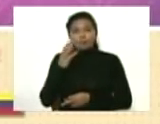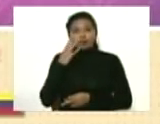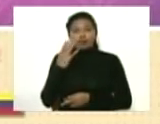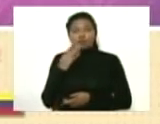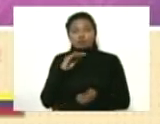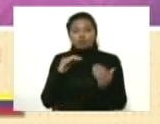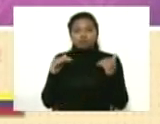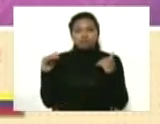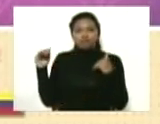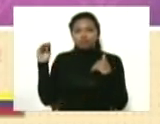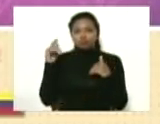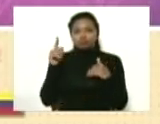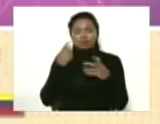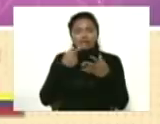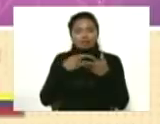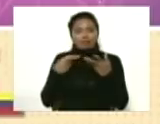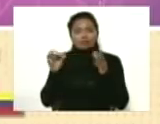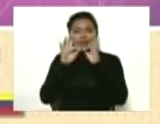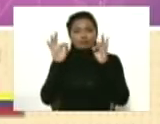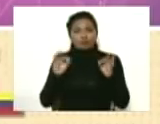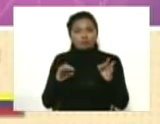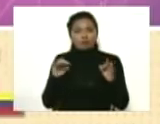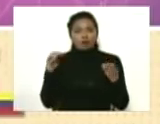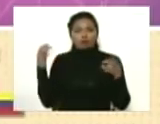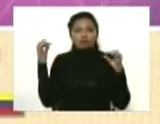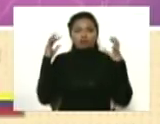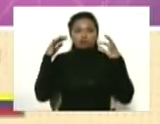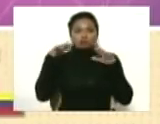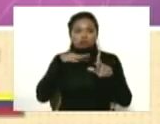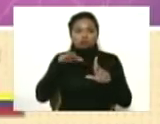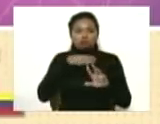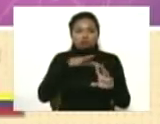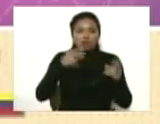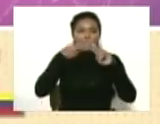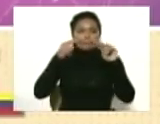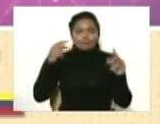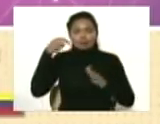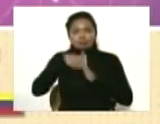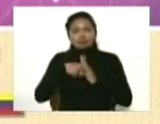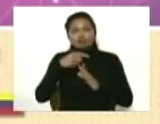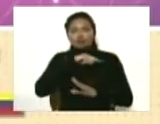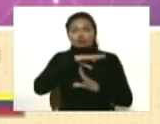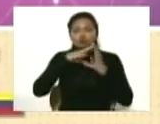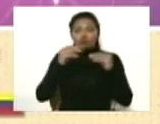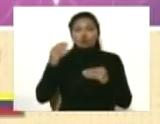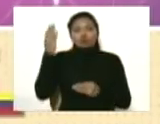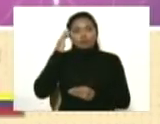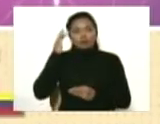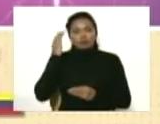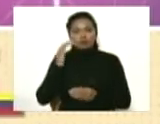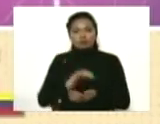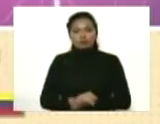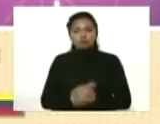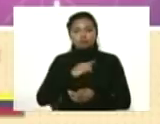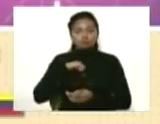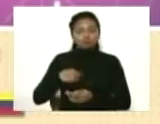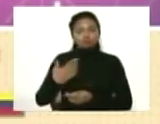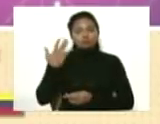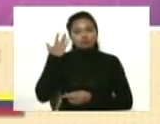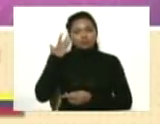extremo. Pero hay otras formas de perturbar la paz interna, todos lo sabemos. Hay que tener los